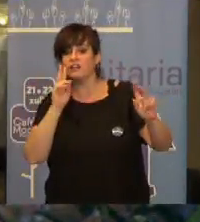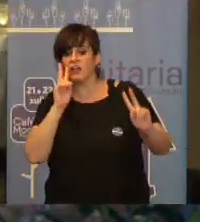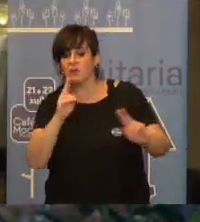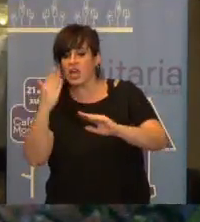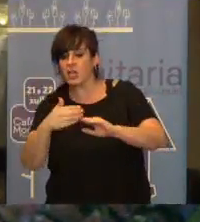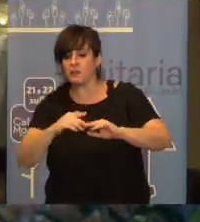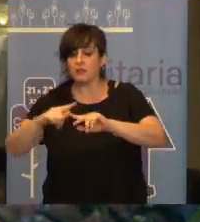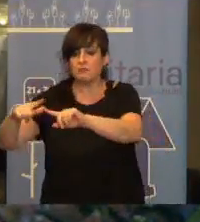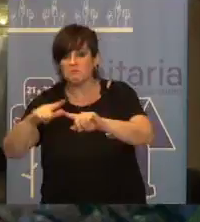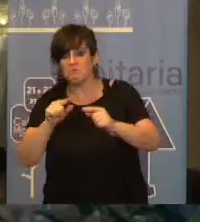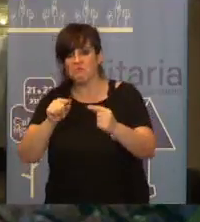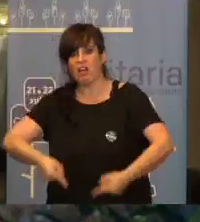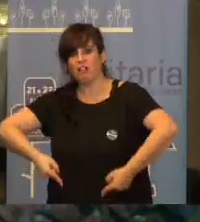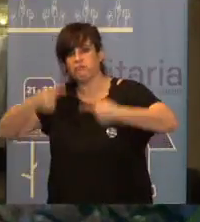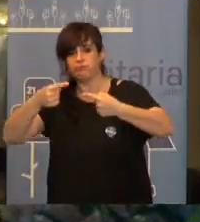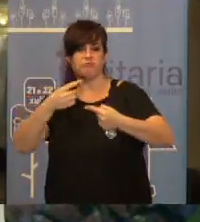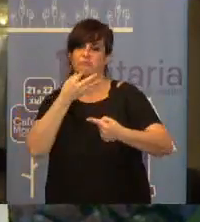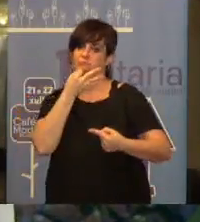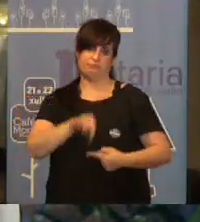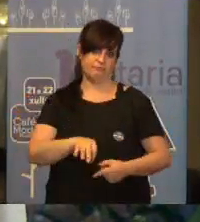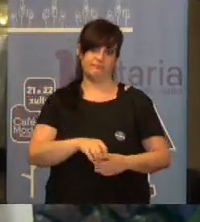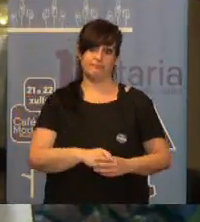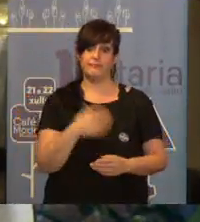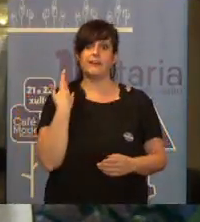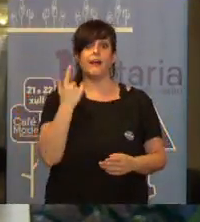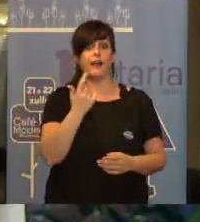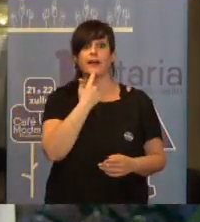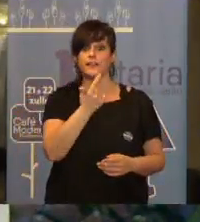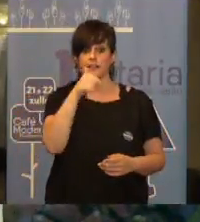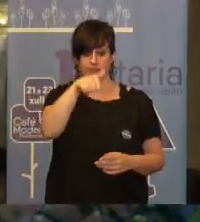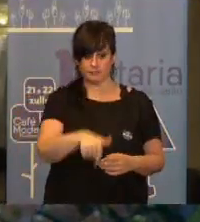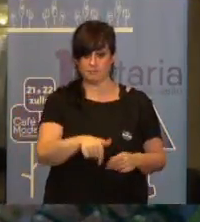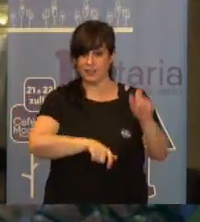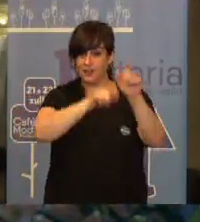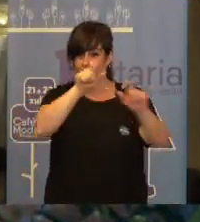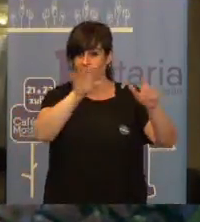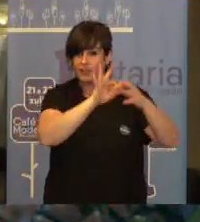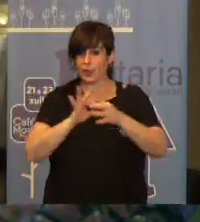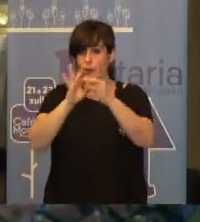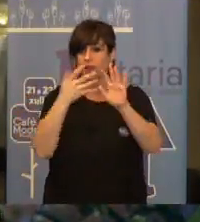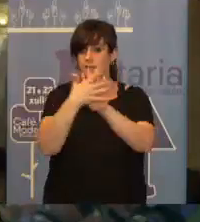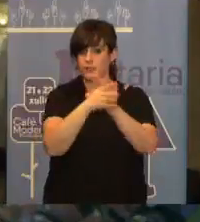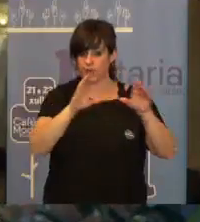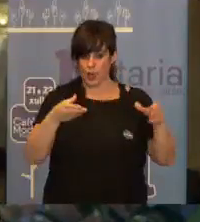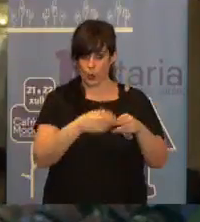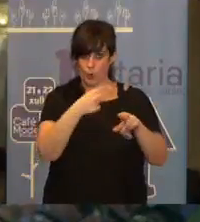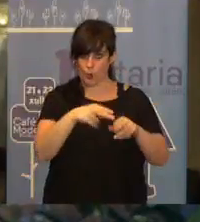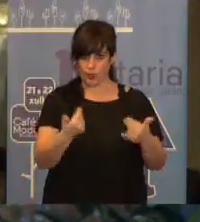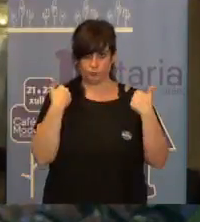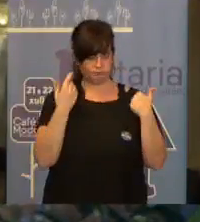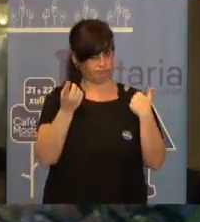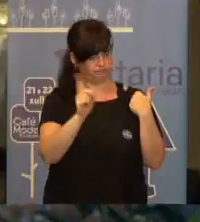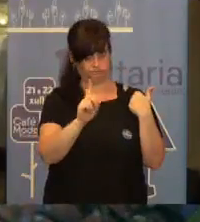partidos. Onte mesmo dicíanos que a unidade popular non a fan os cadros dos partidos, que os